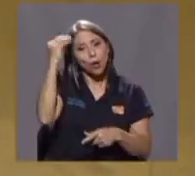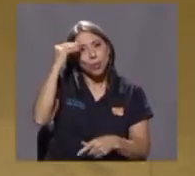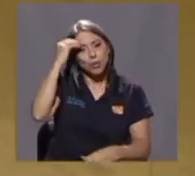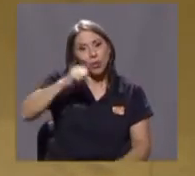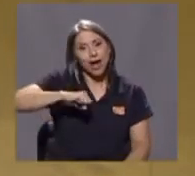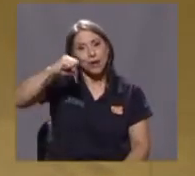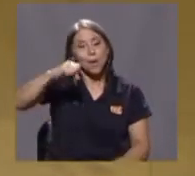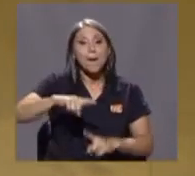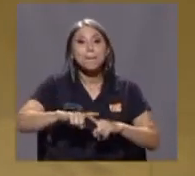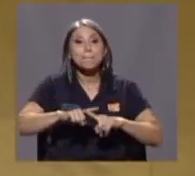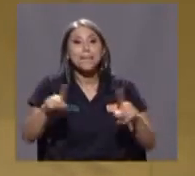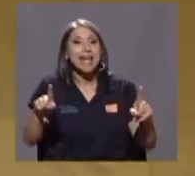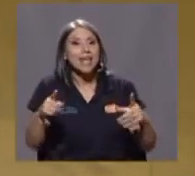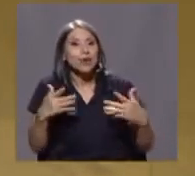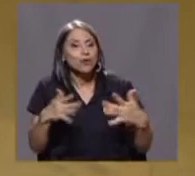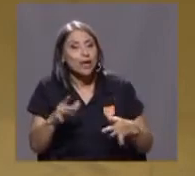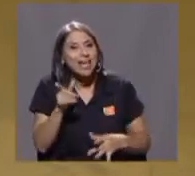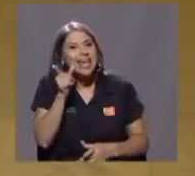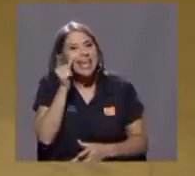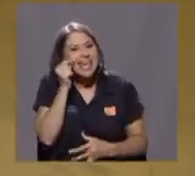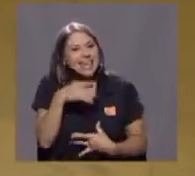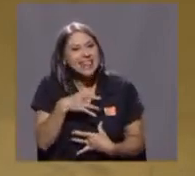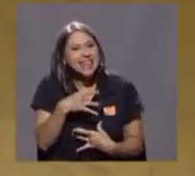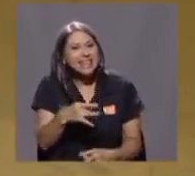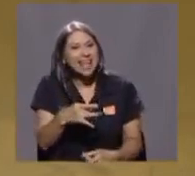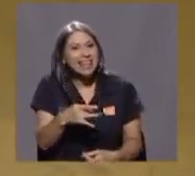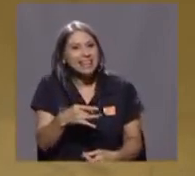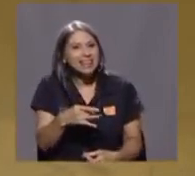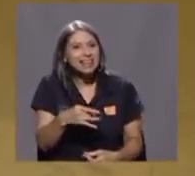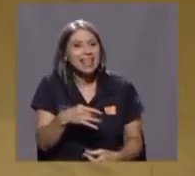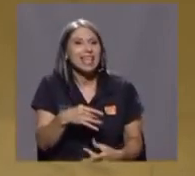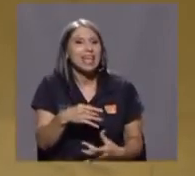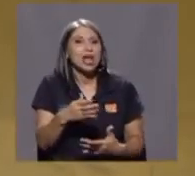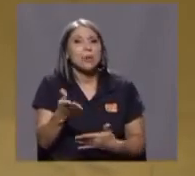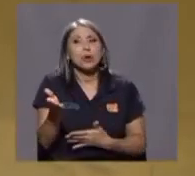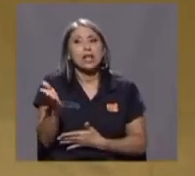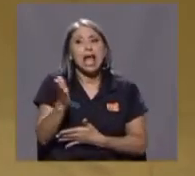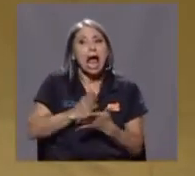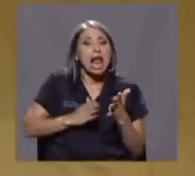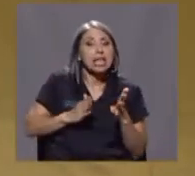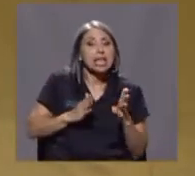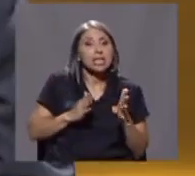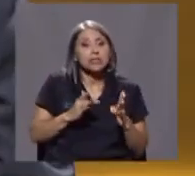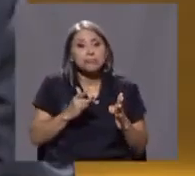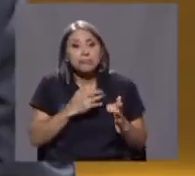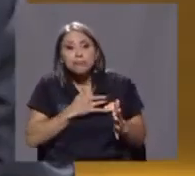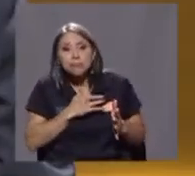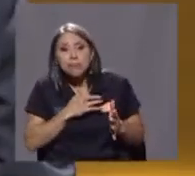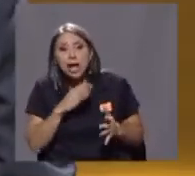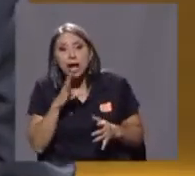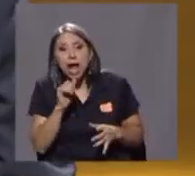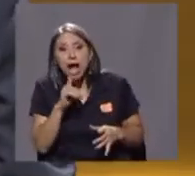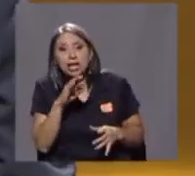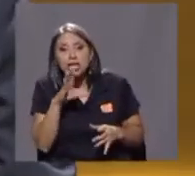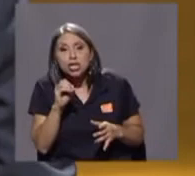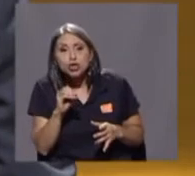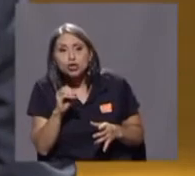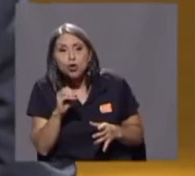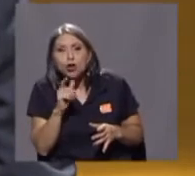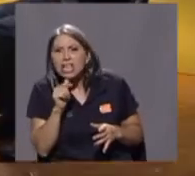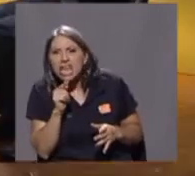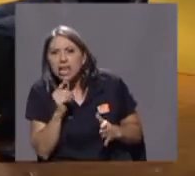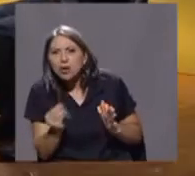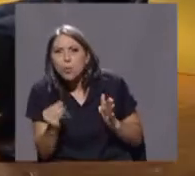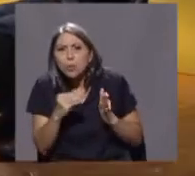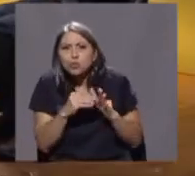¿quién se enamoró de Carrillo y que lo puso y que luego no se quitó? No quiero decir, Carrillo fue muy importante en muchas cosas,